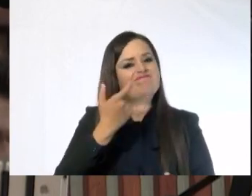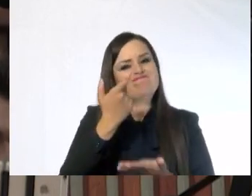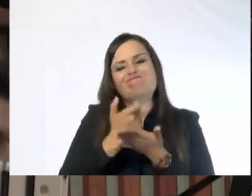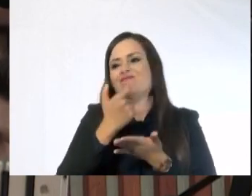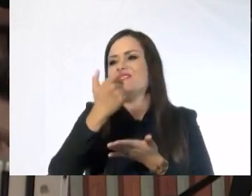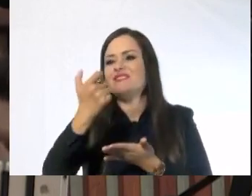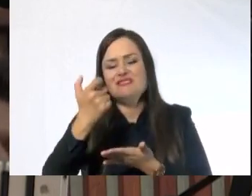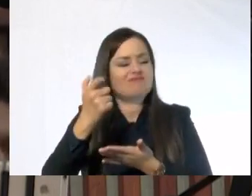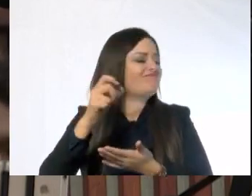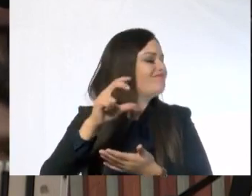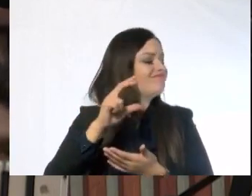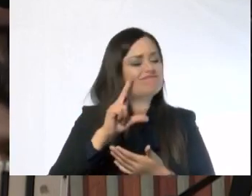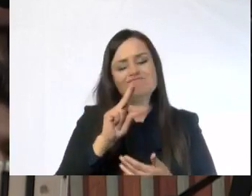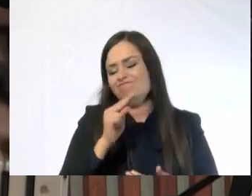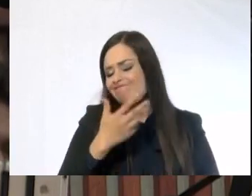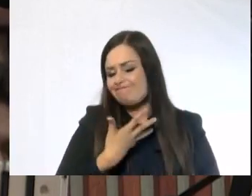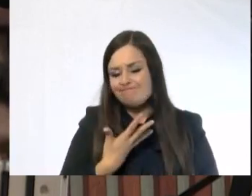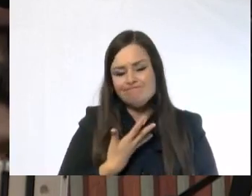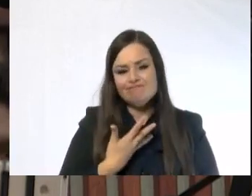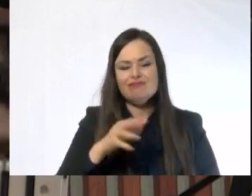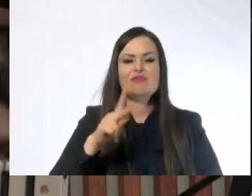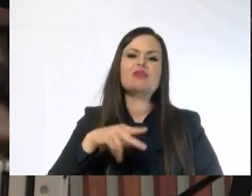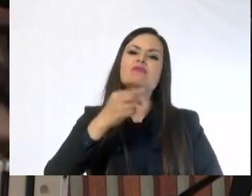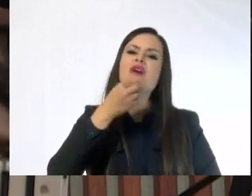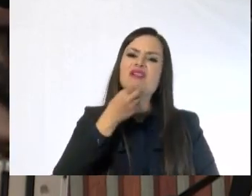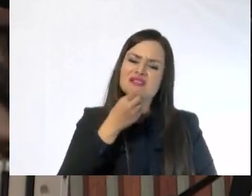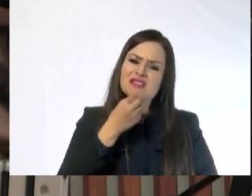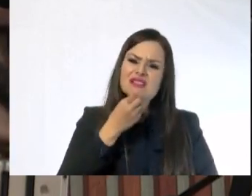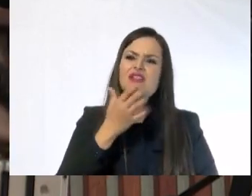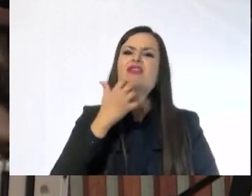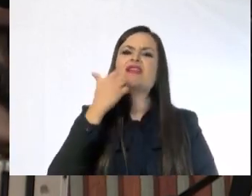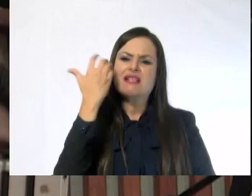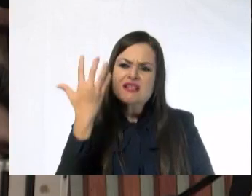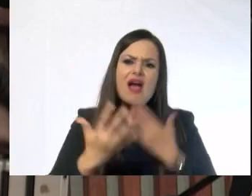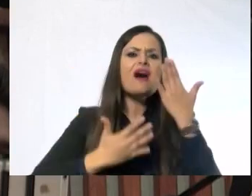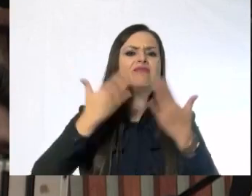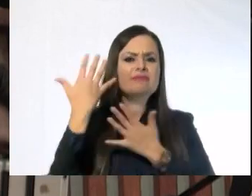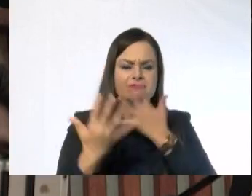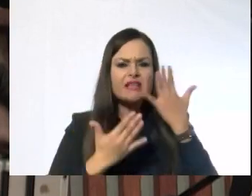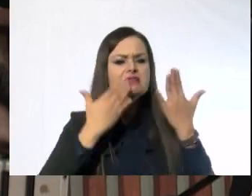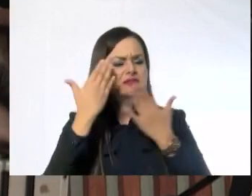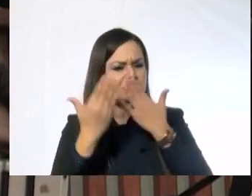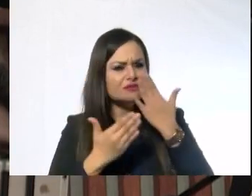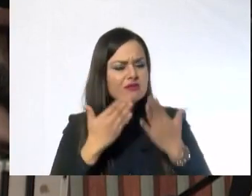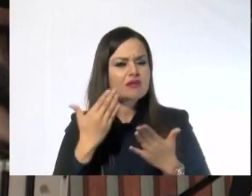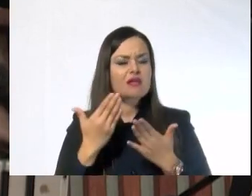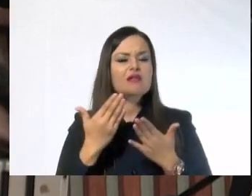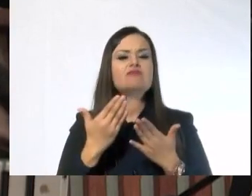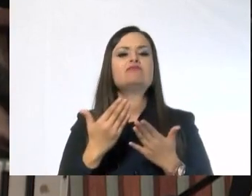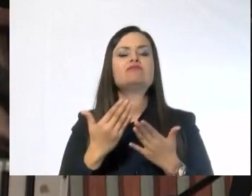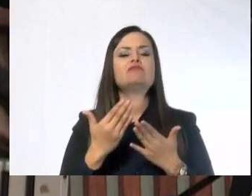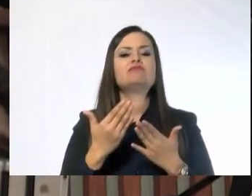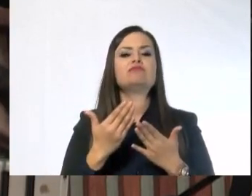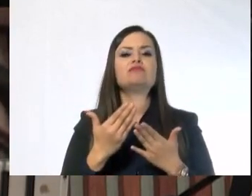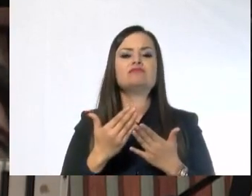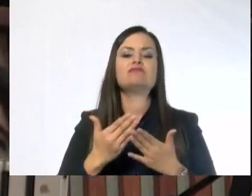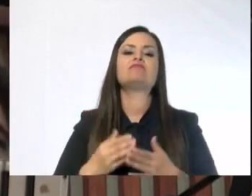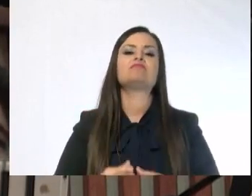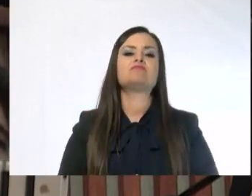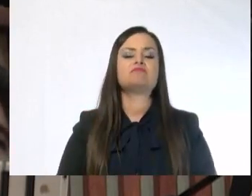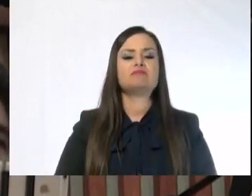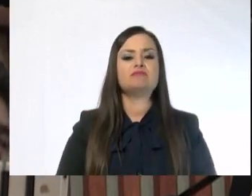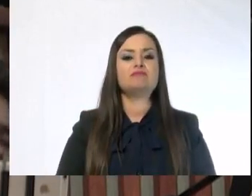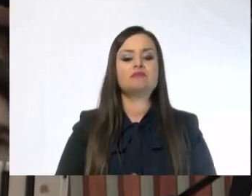pagar el transporte pero julián quería seguir estudiando quizá algún día se hubiera rendido